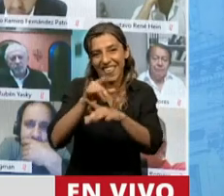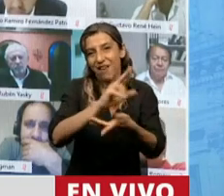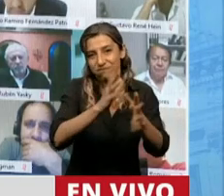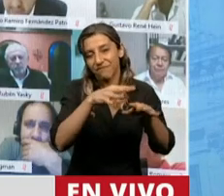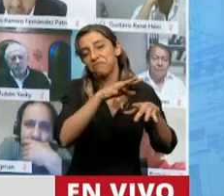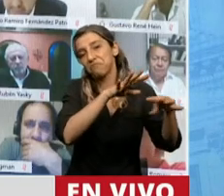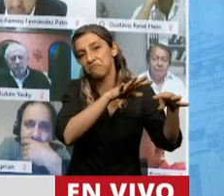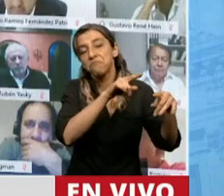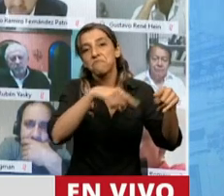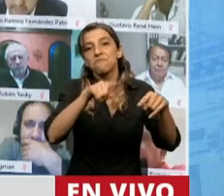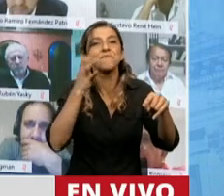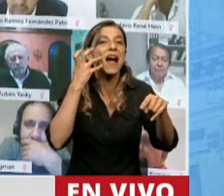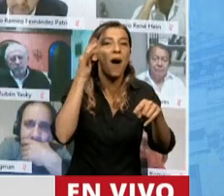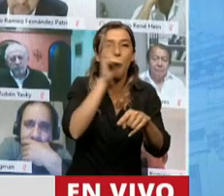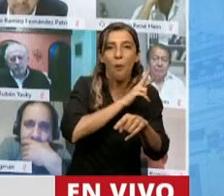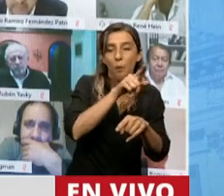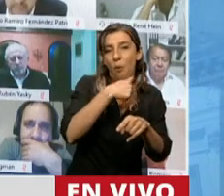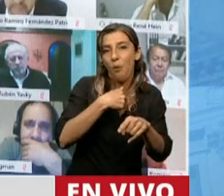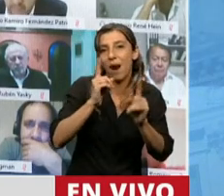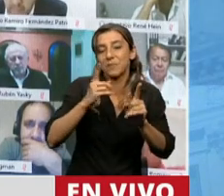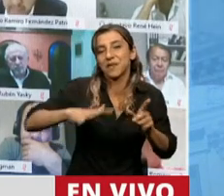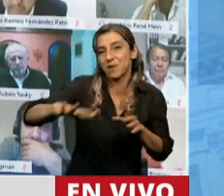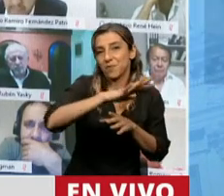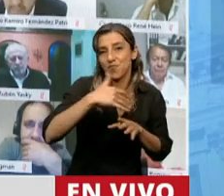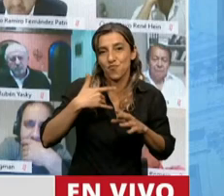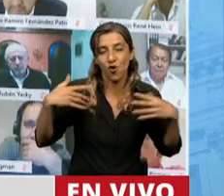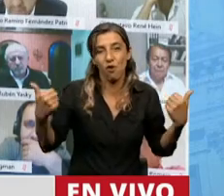se encontraron, la forestal los encontró.